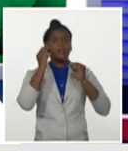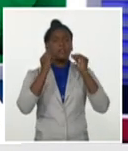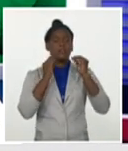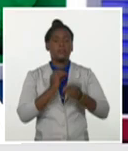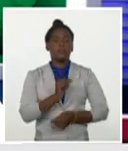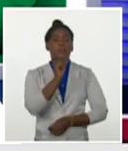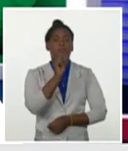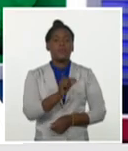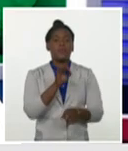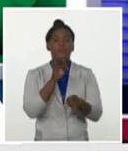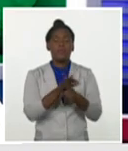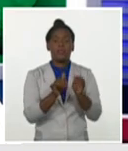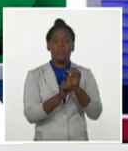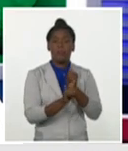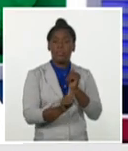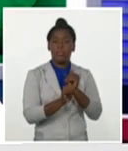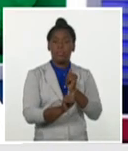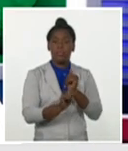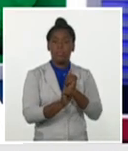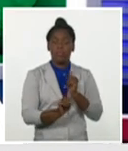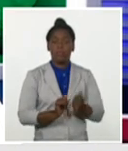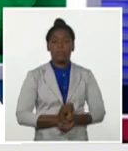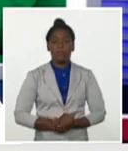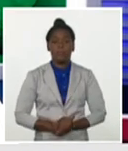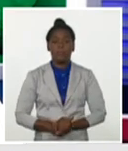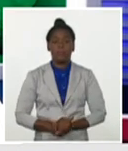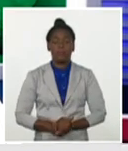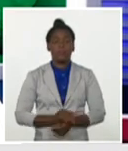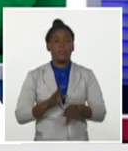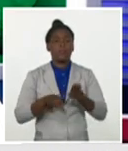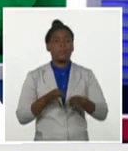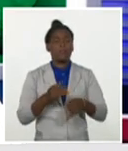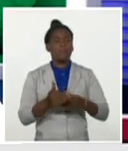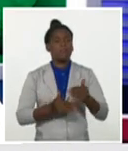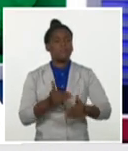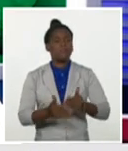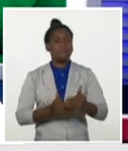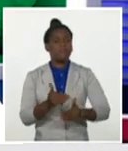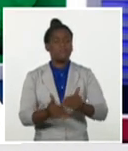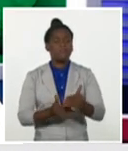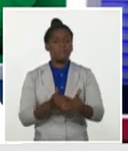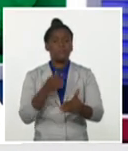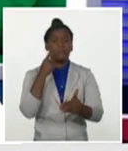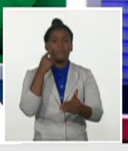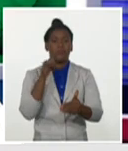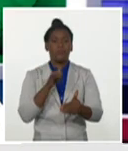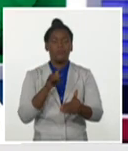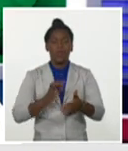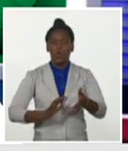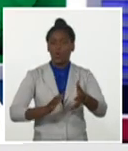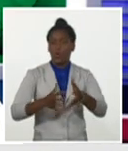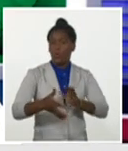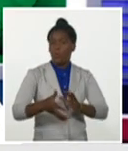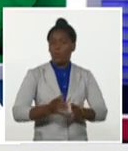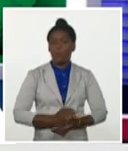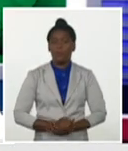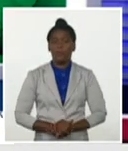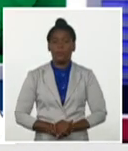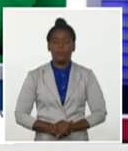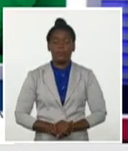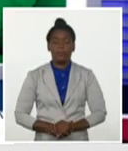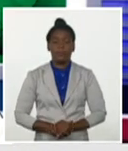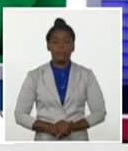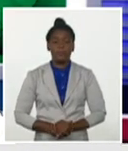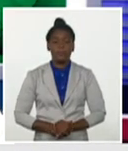con diarrea, generalmente a veces la evolución ofrece algunas complicaciones, no necesariamente.